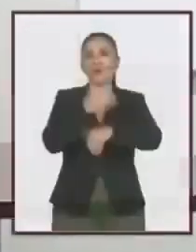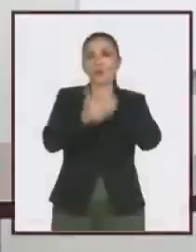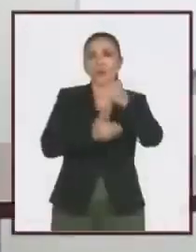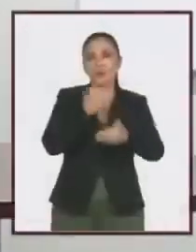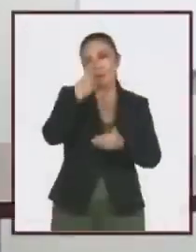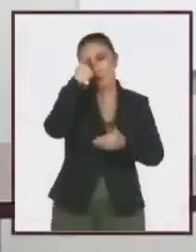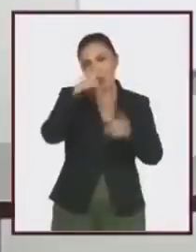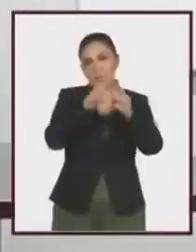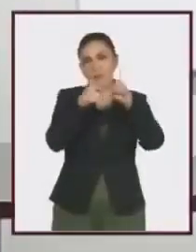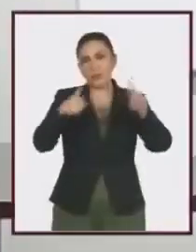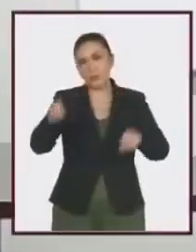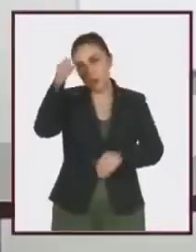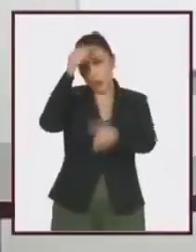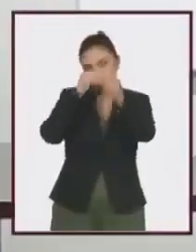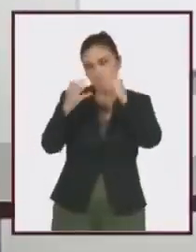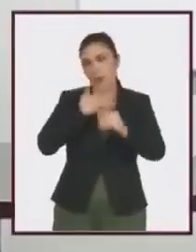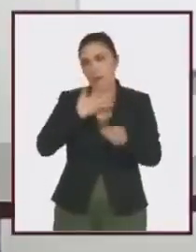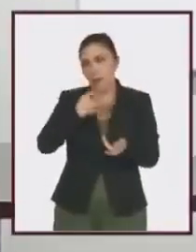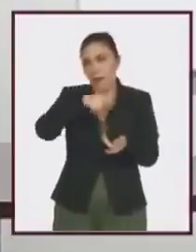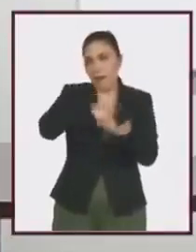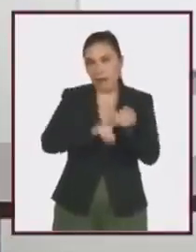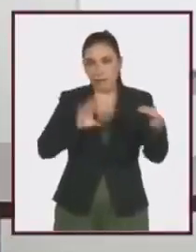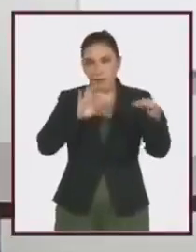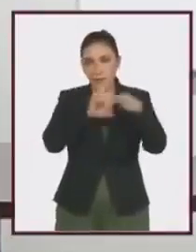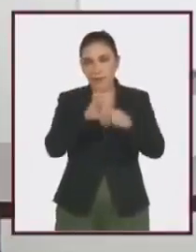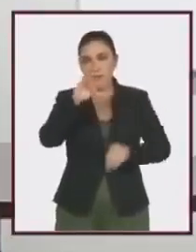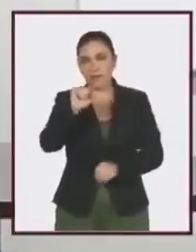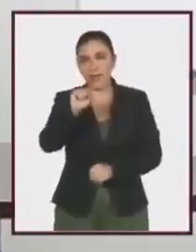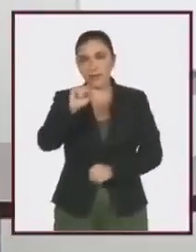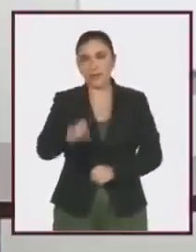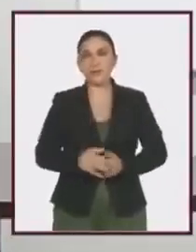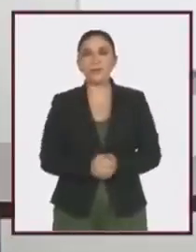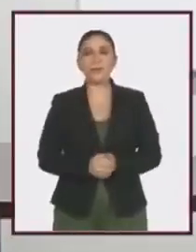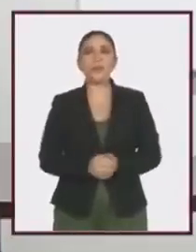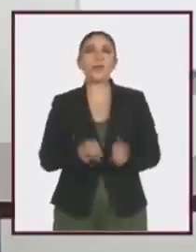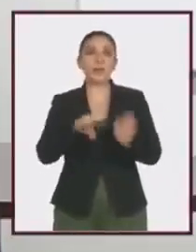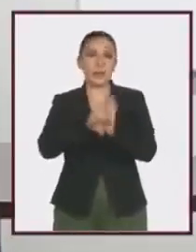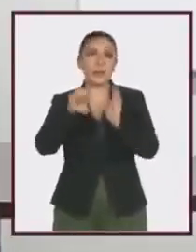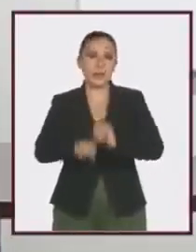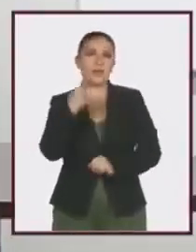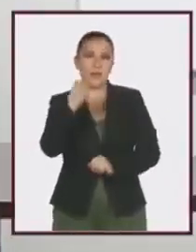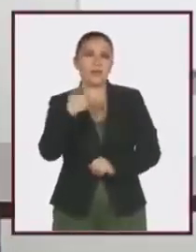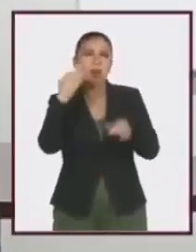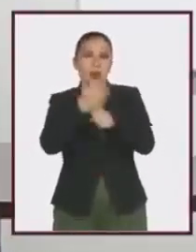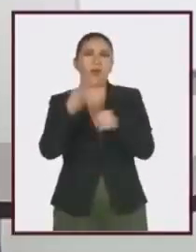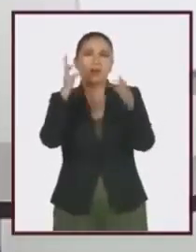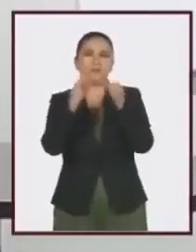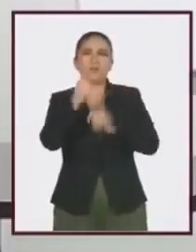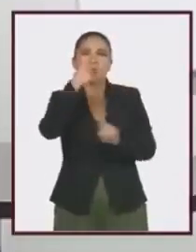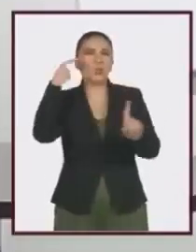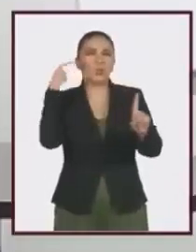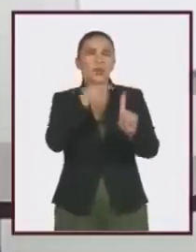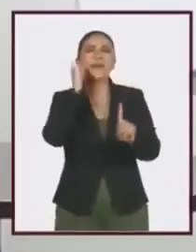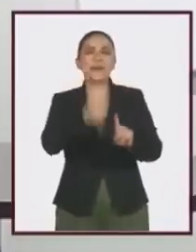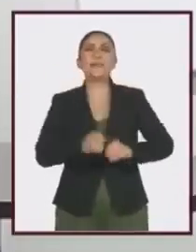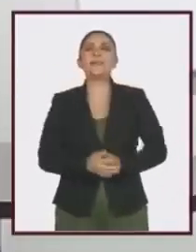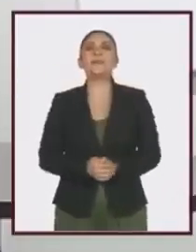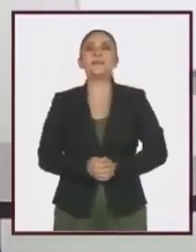grados que integran la fase. En este caso me voy a referir a un contenido que tiene que ver